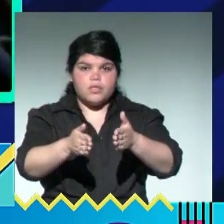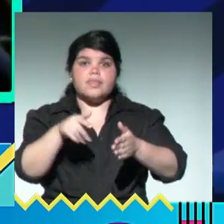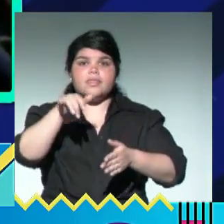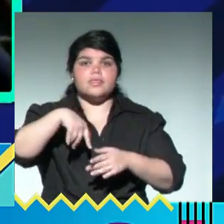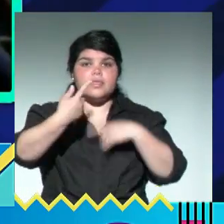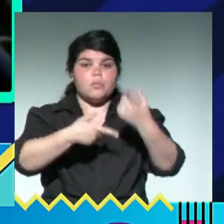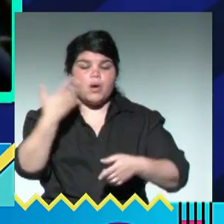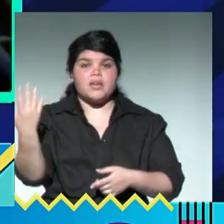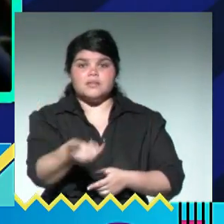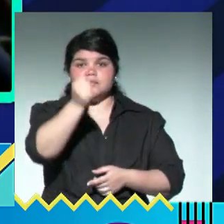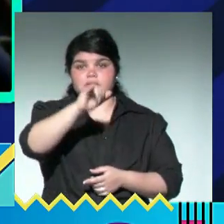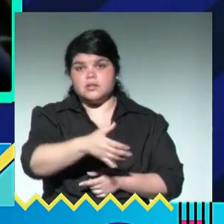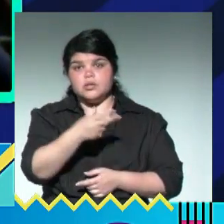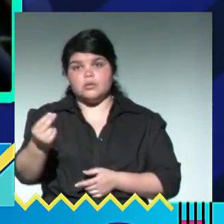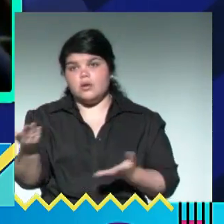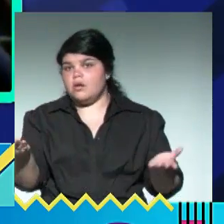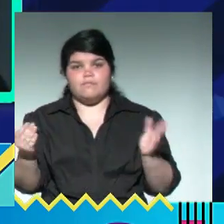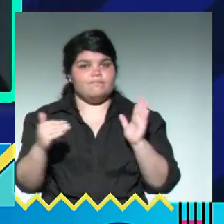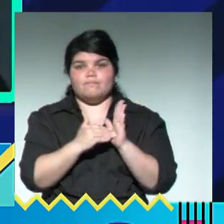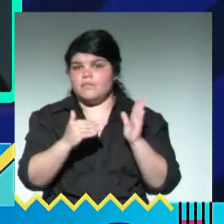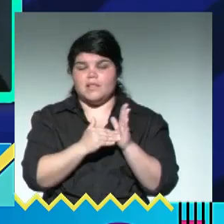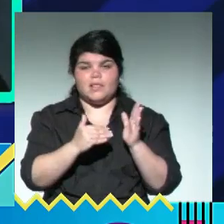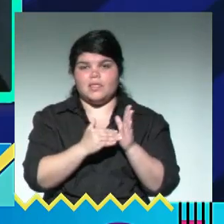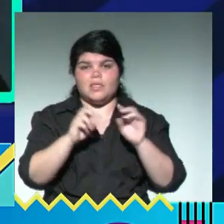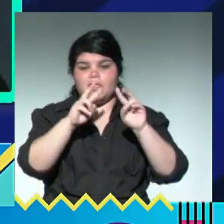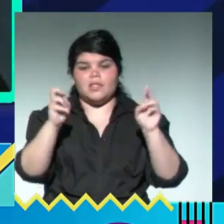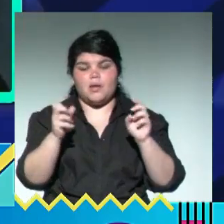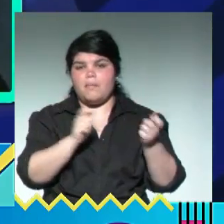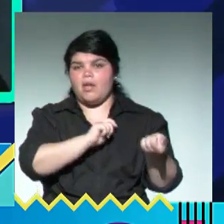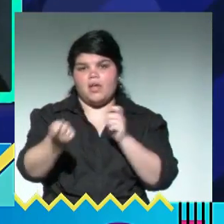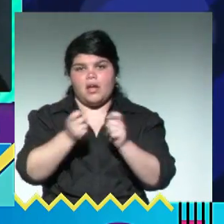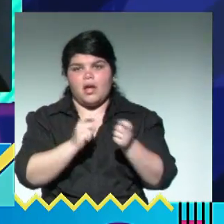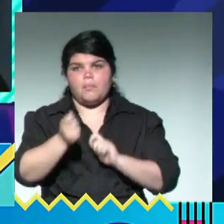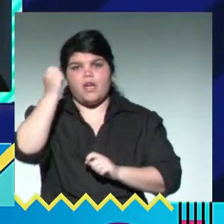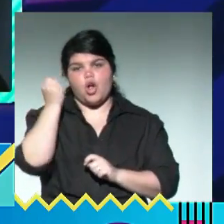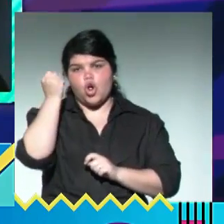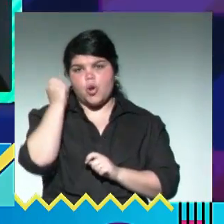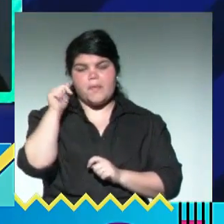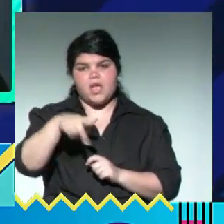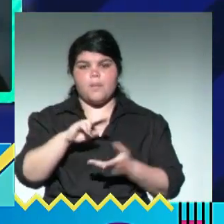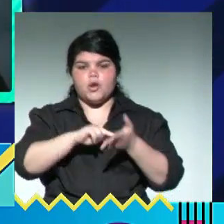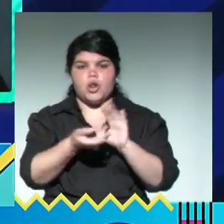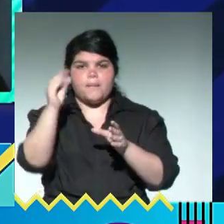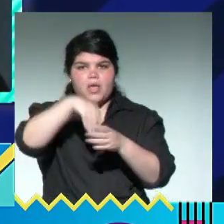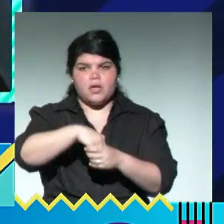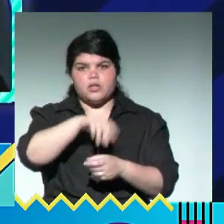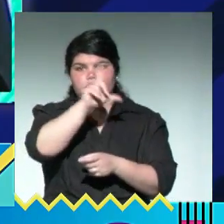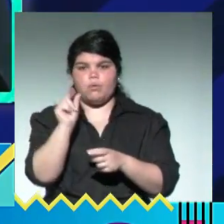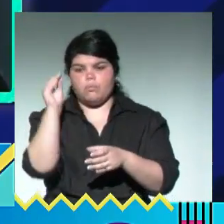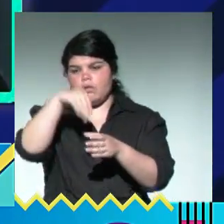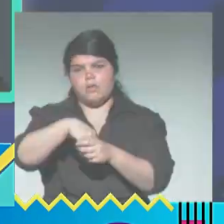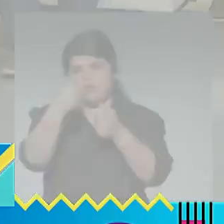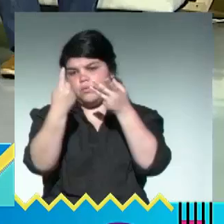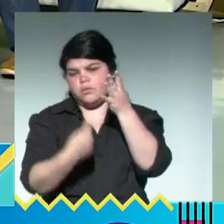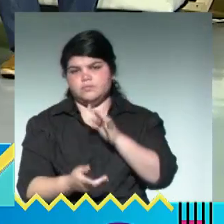no, eso es, digamos, movimiento de la macroeconomía, problemas internos, mala política interna, problemas de mala suerte, etc.